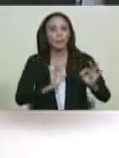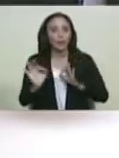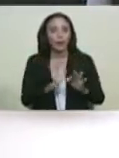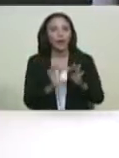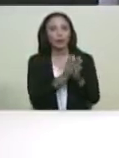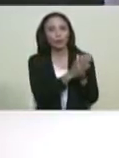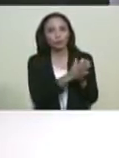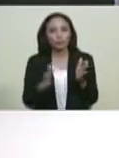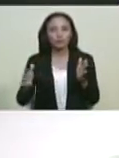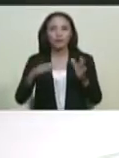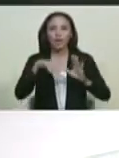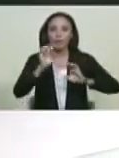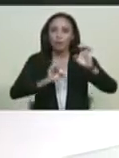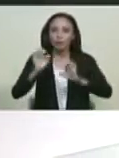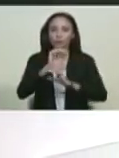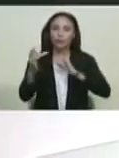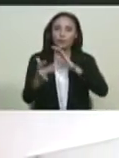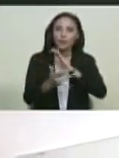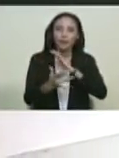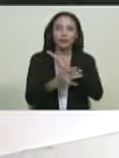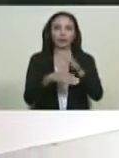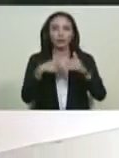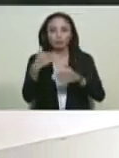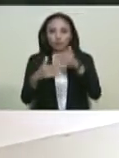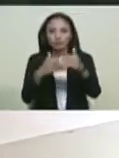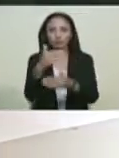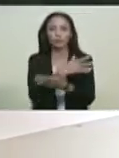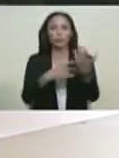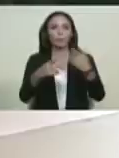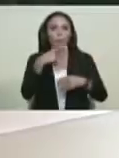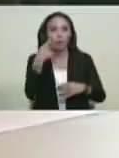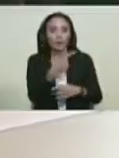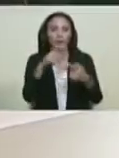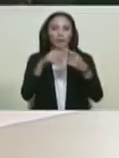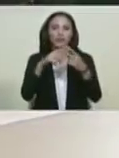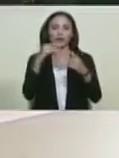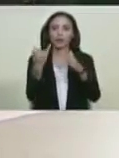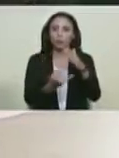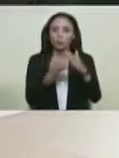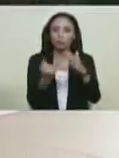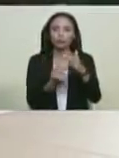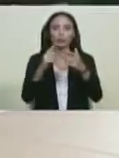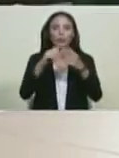detallada técnica política institucional